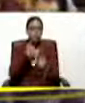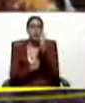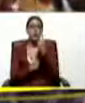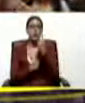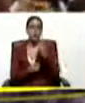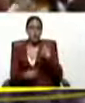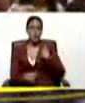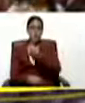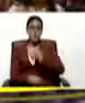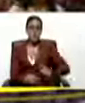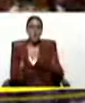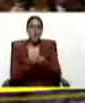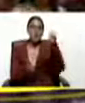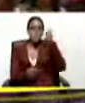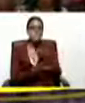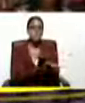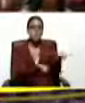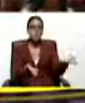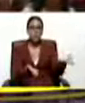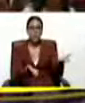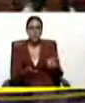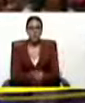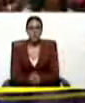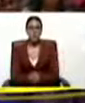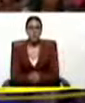presidente. Guatire.